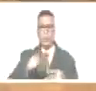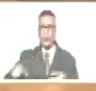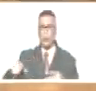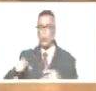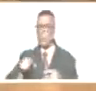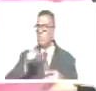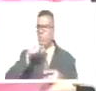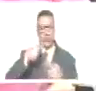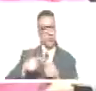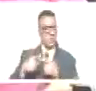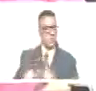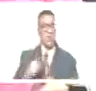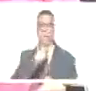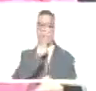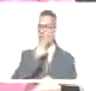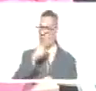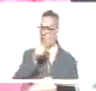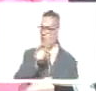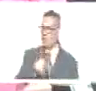muy fácil.